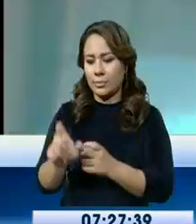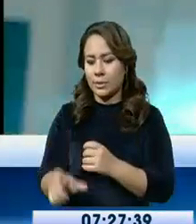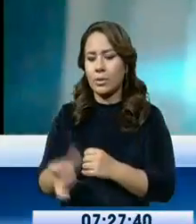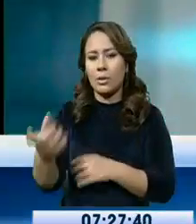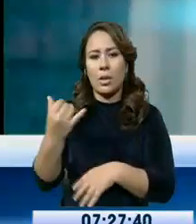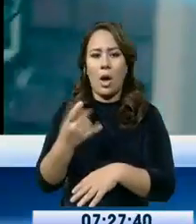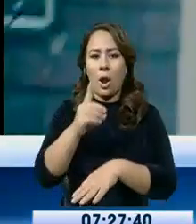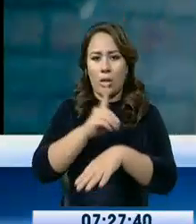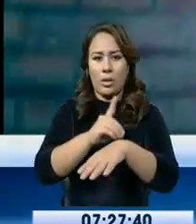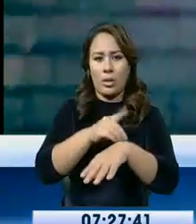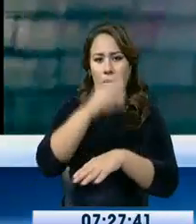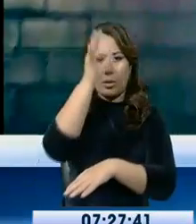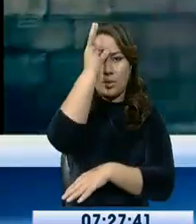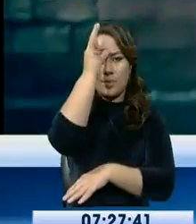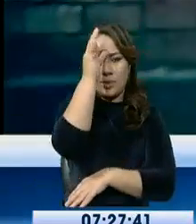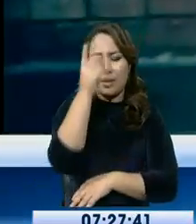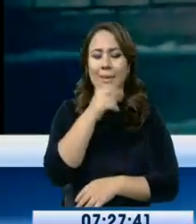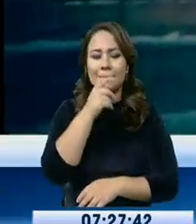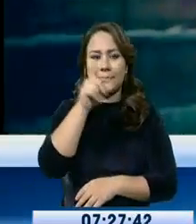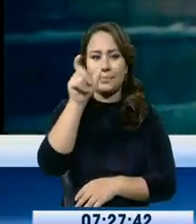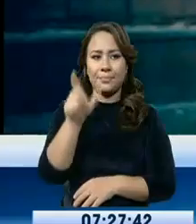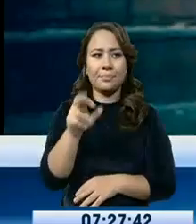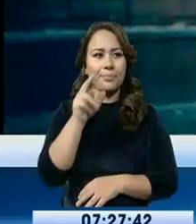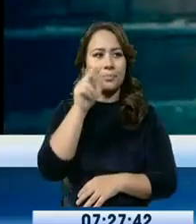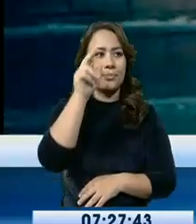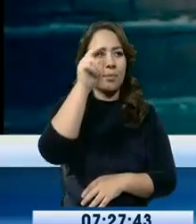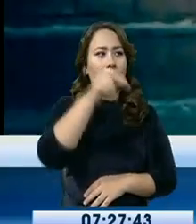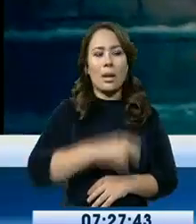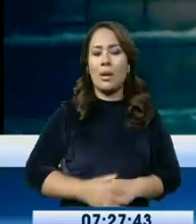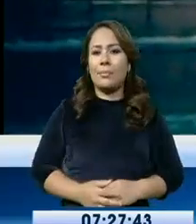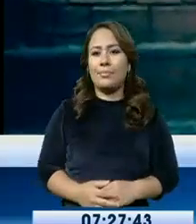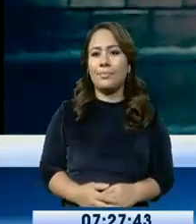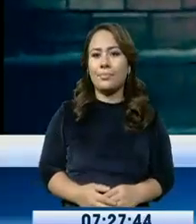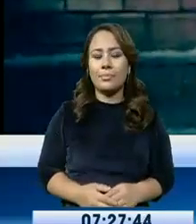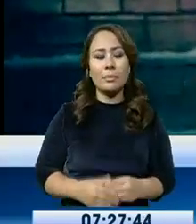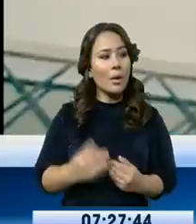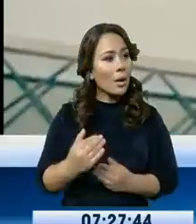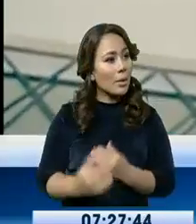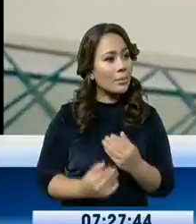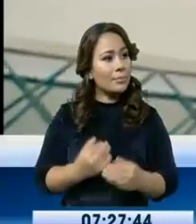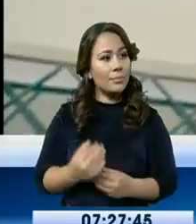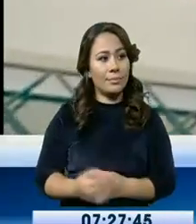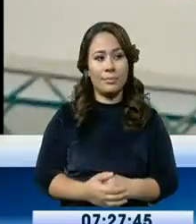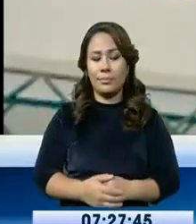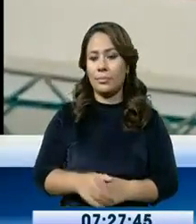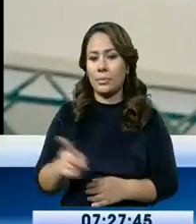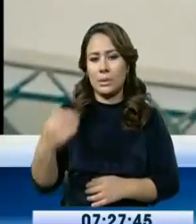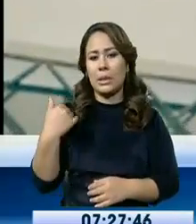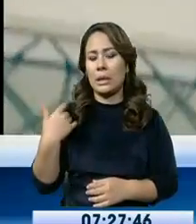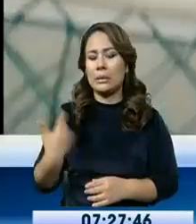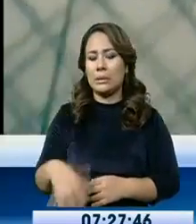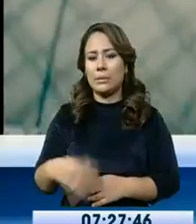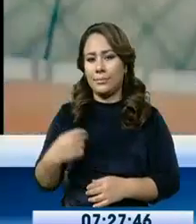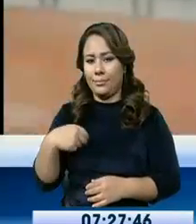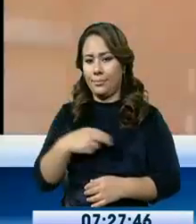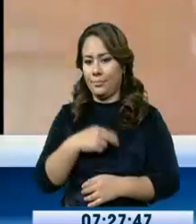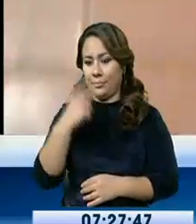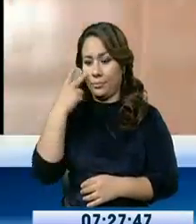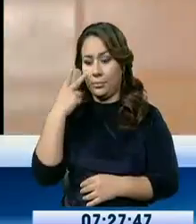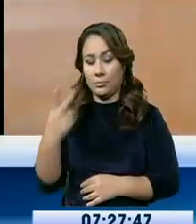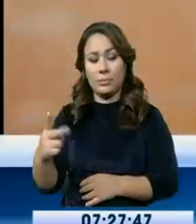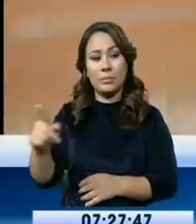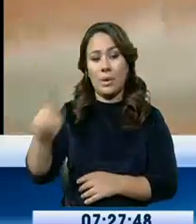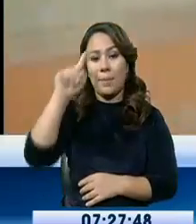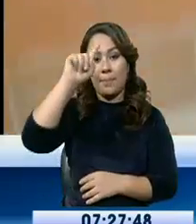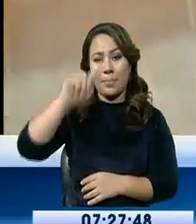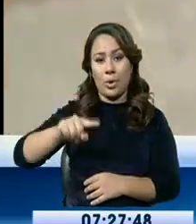aparentemente ingresa al establecimiento. Se va a tomar el respectivo procedimiento, ya que se trata de un delito flagrante al invadir lo que